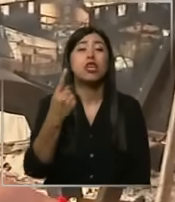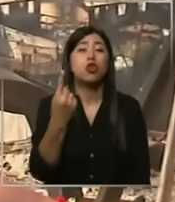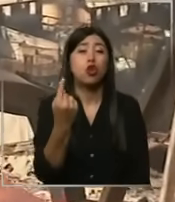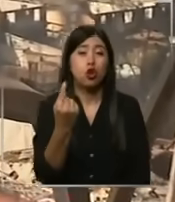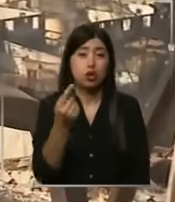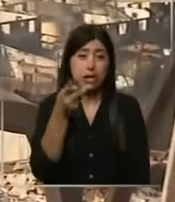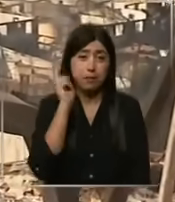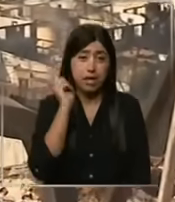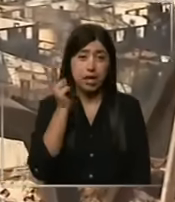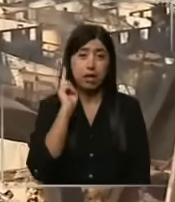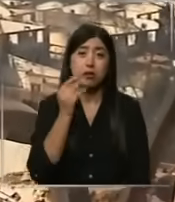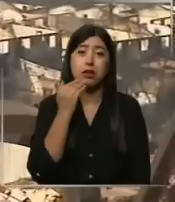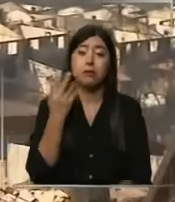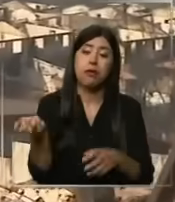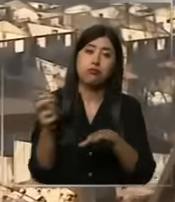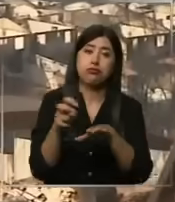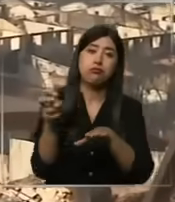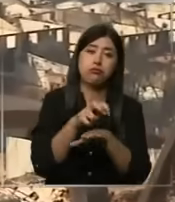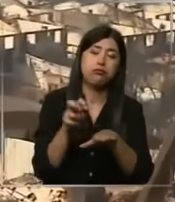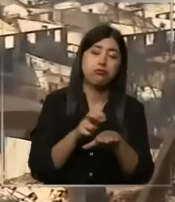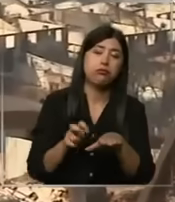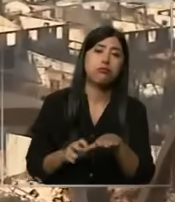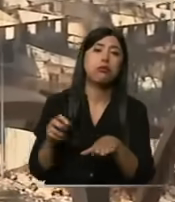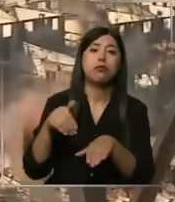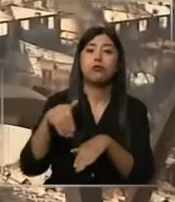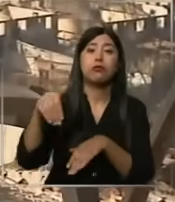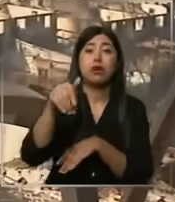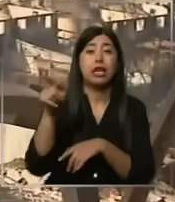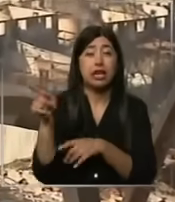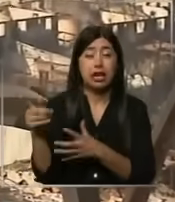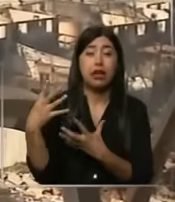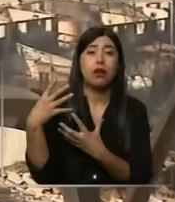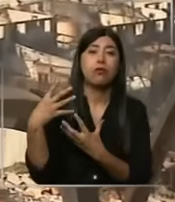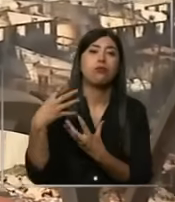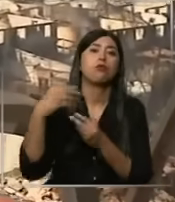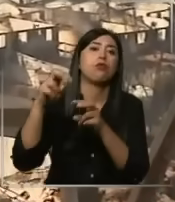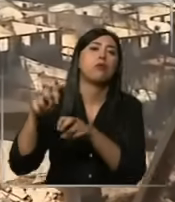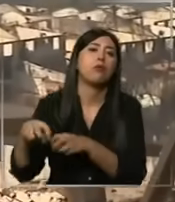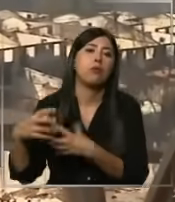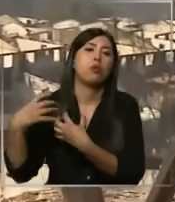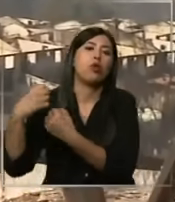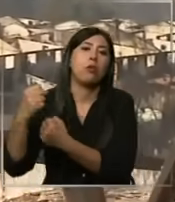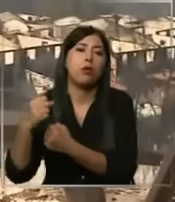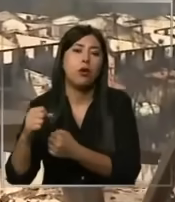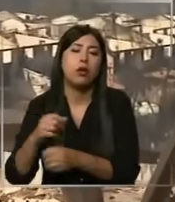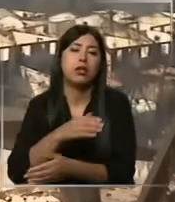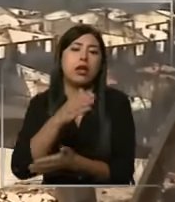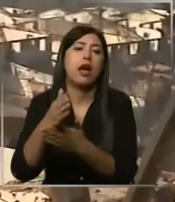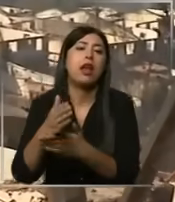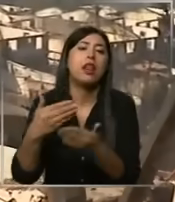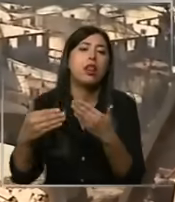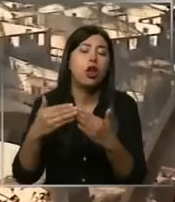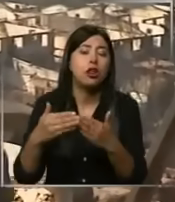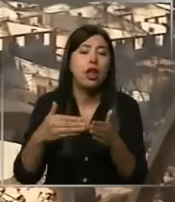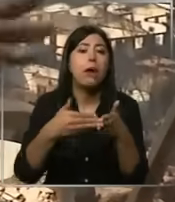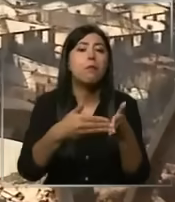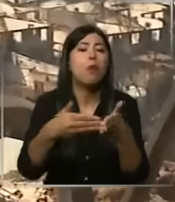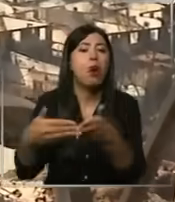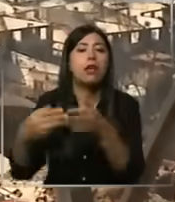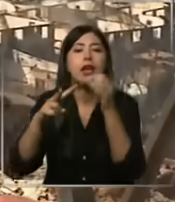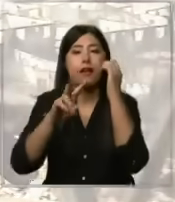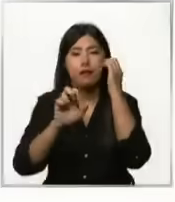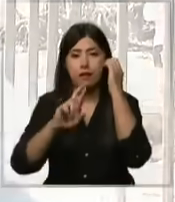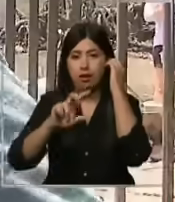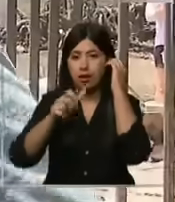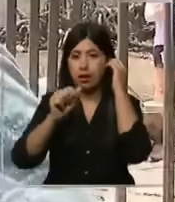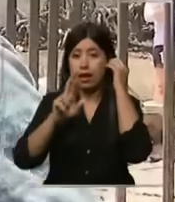iba también llevando gente para afuera. Él nos tomó y gracias a él llegamos hasta el muelle Vergara. Ahí, gracias a él que nosotros